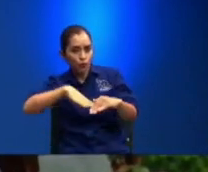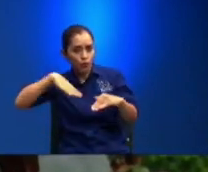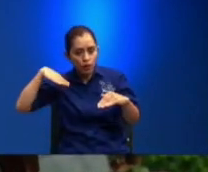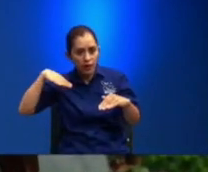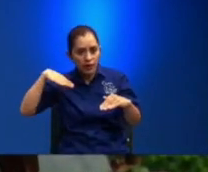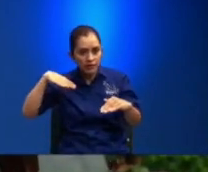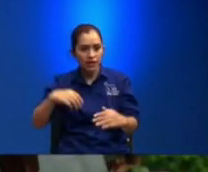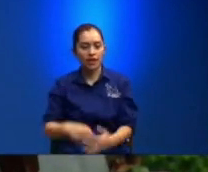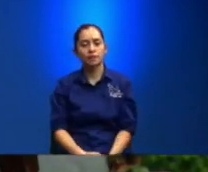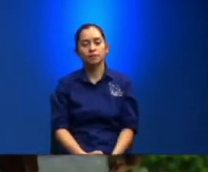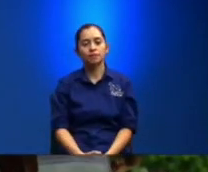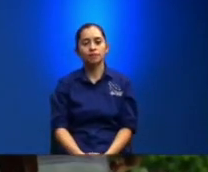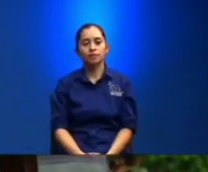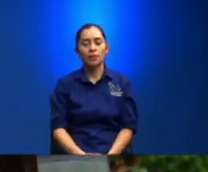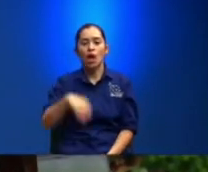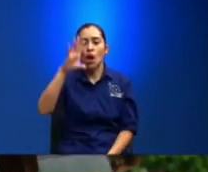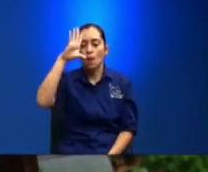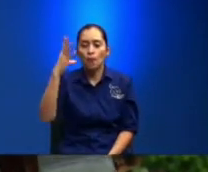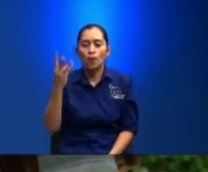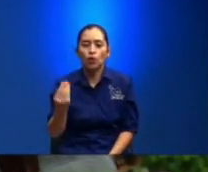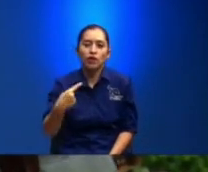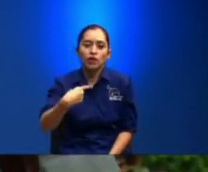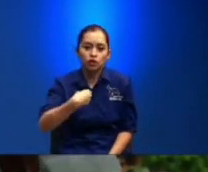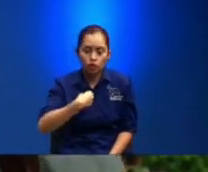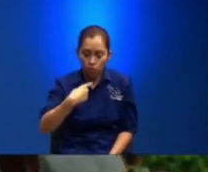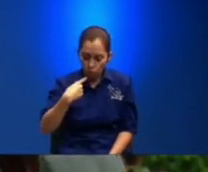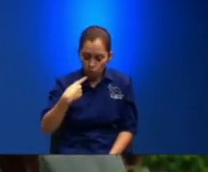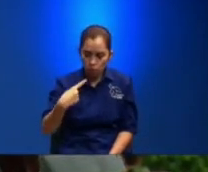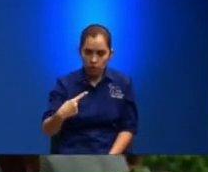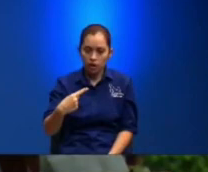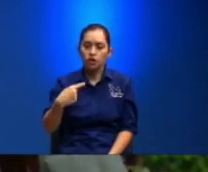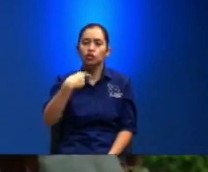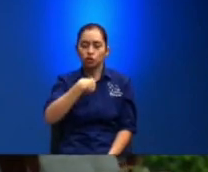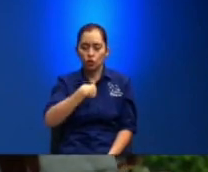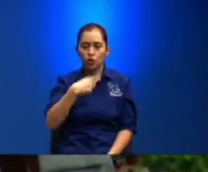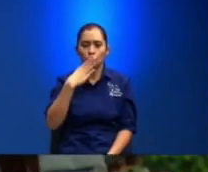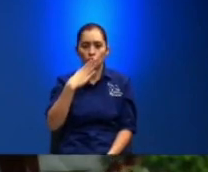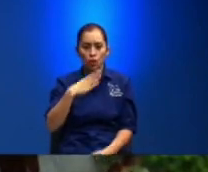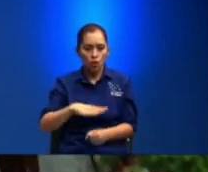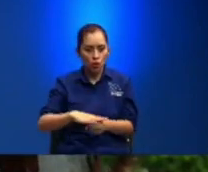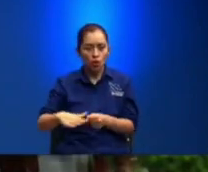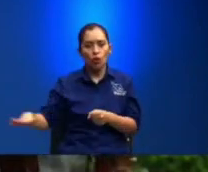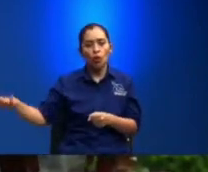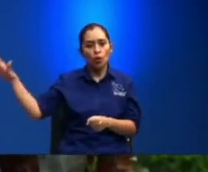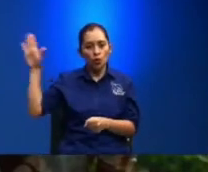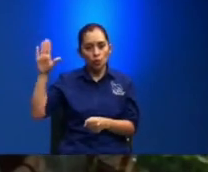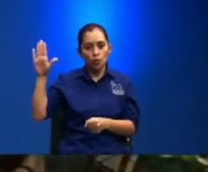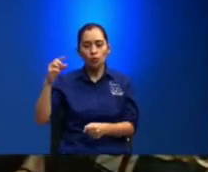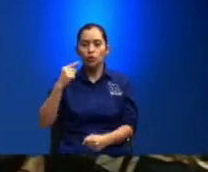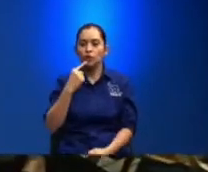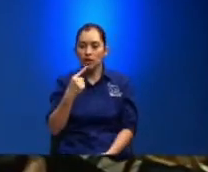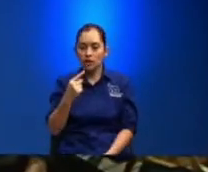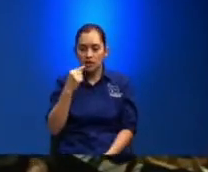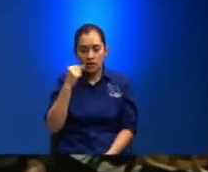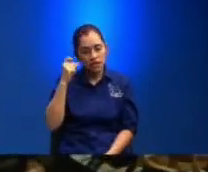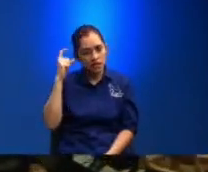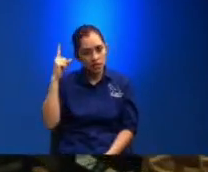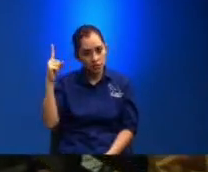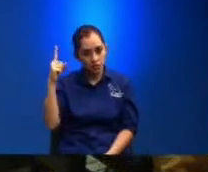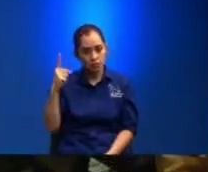los voy a sacar porque yo lo dije y yo lo voy a cumplir entonces el señor lo hace ahora